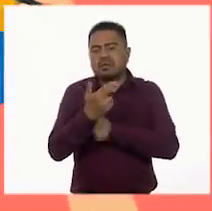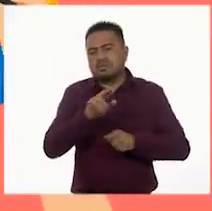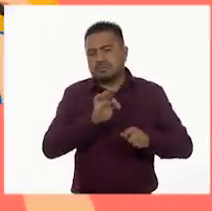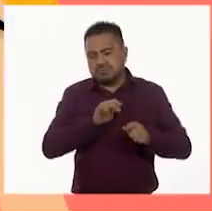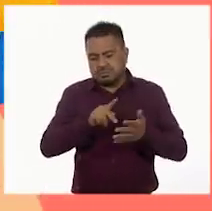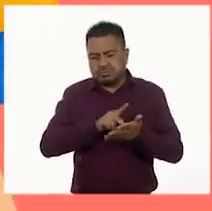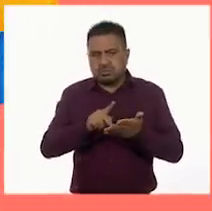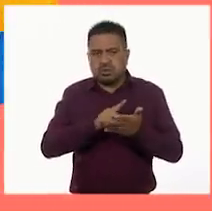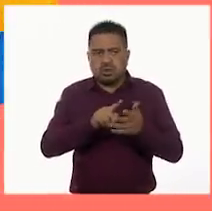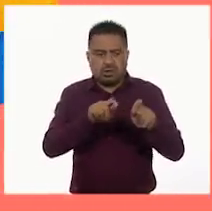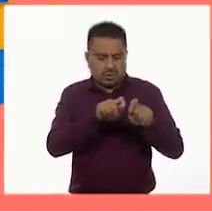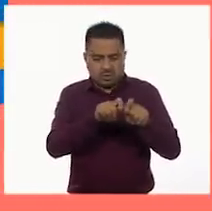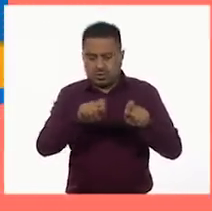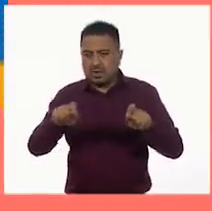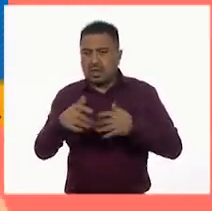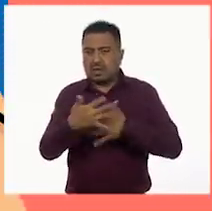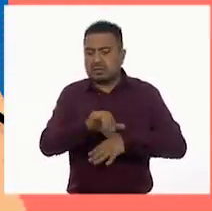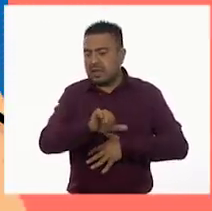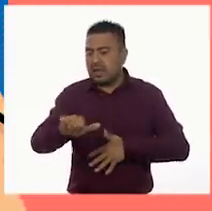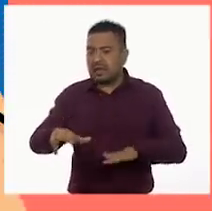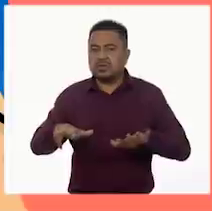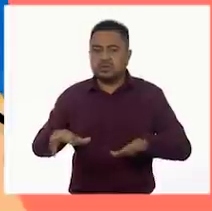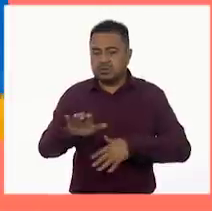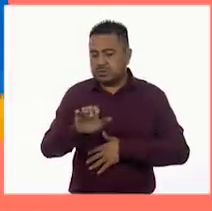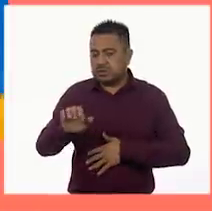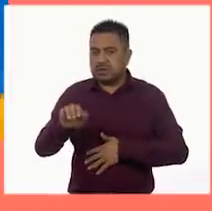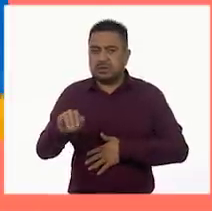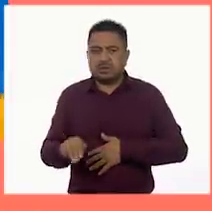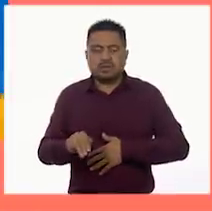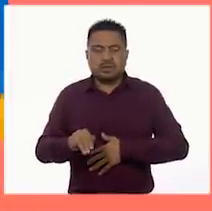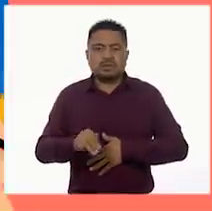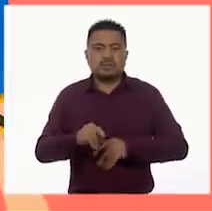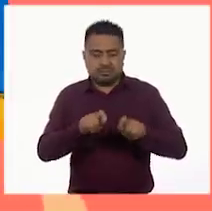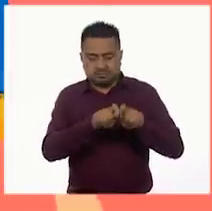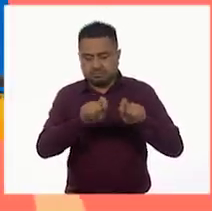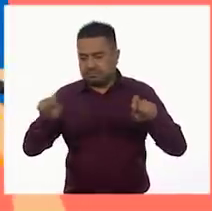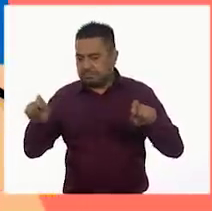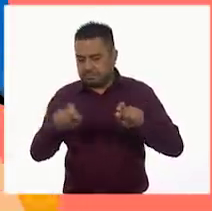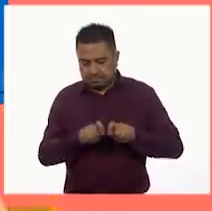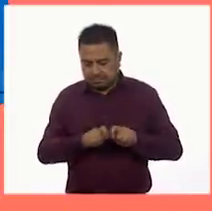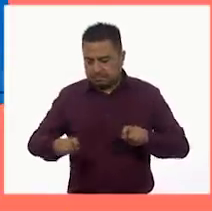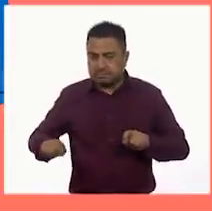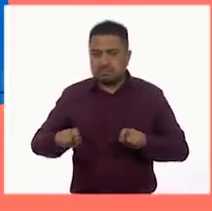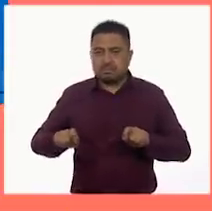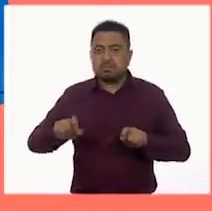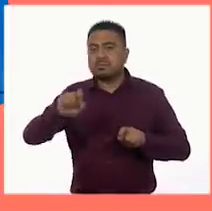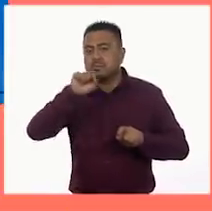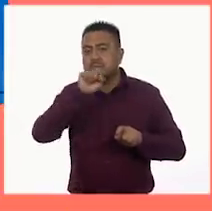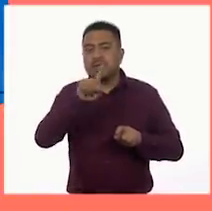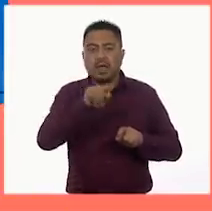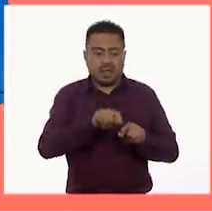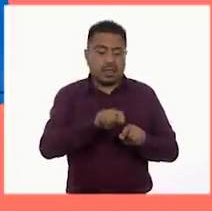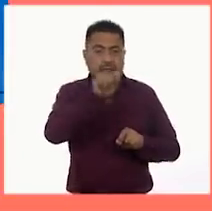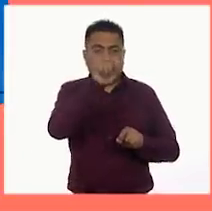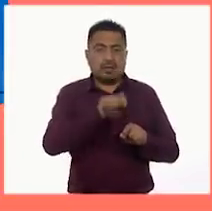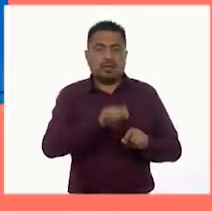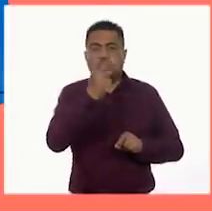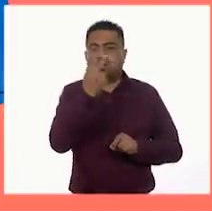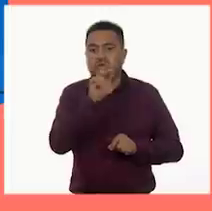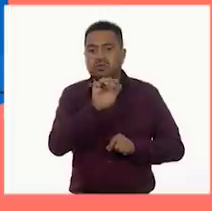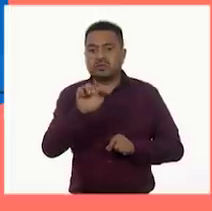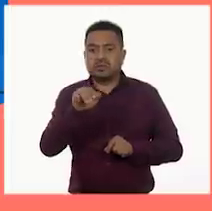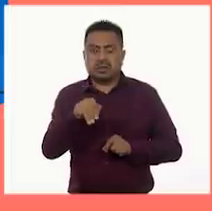el plumón o la pluma de 15 a 18 centímetros de largo de un lado, dejando un margen de